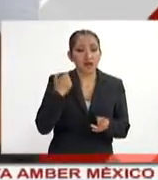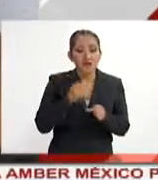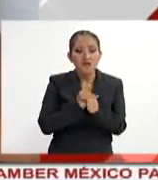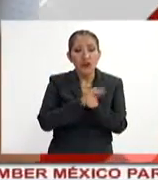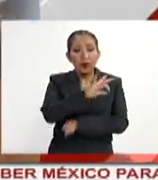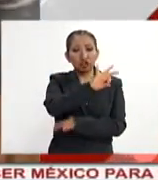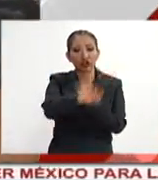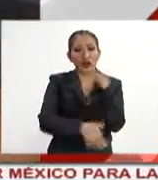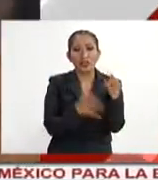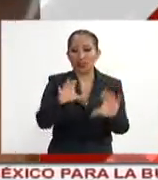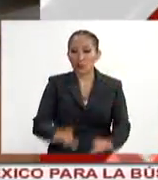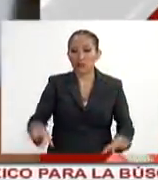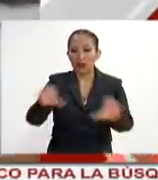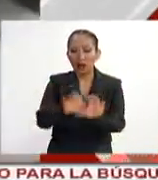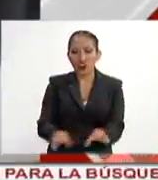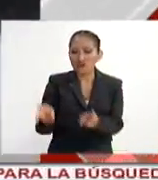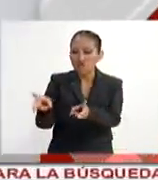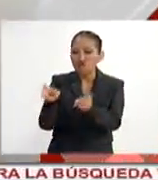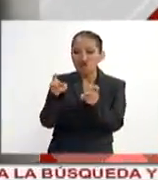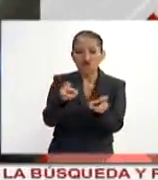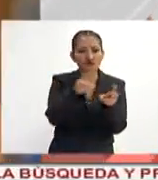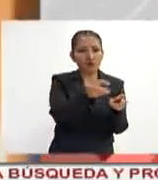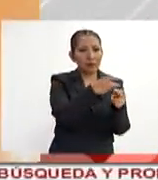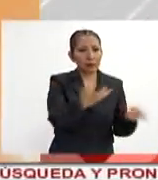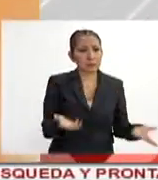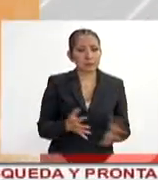información de todas las computadoras.